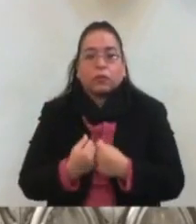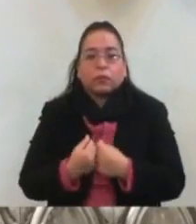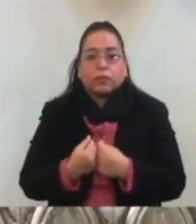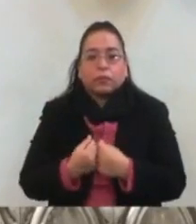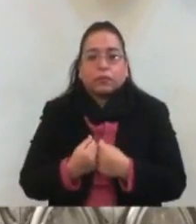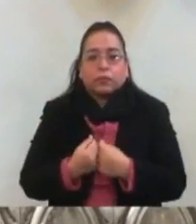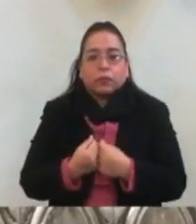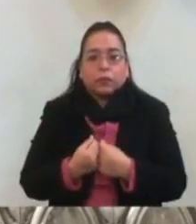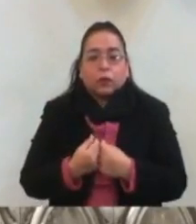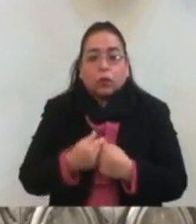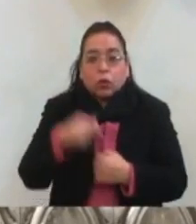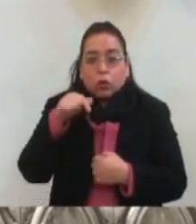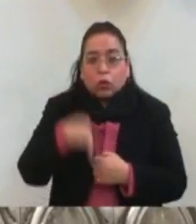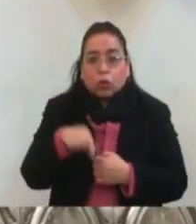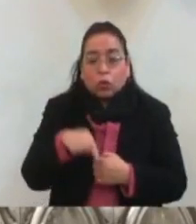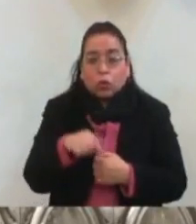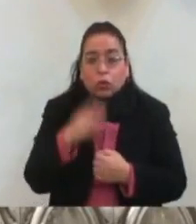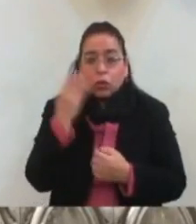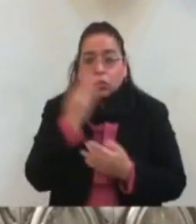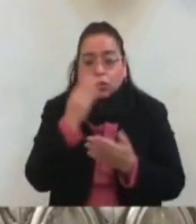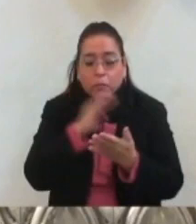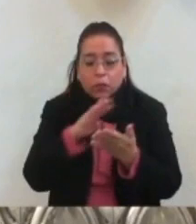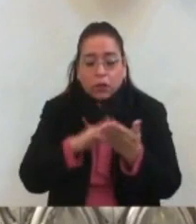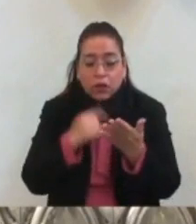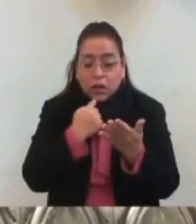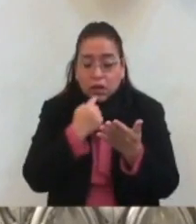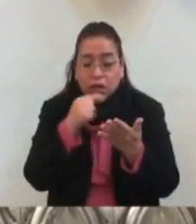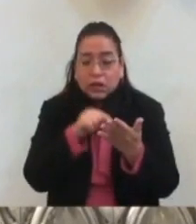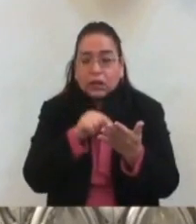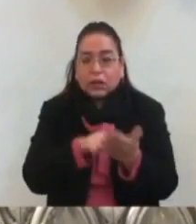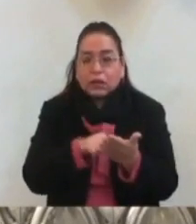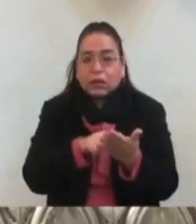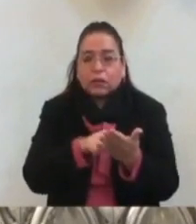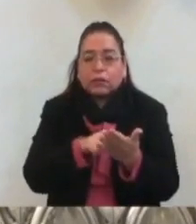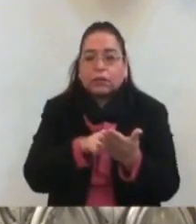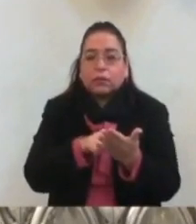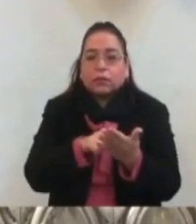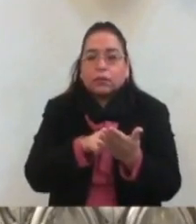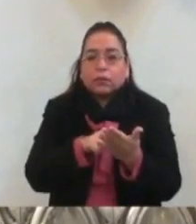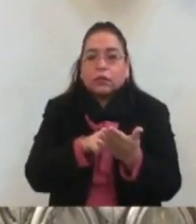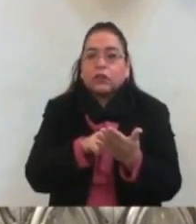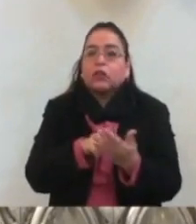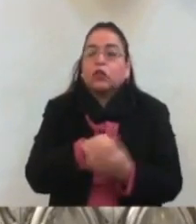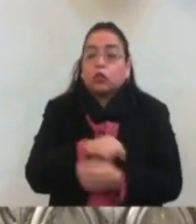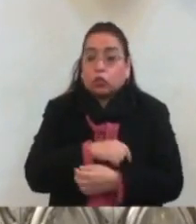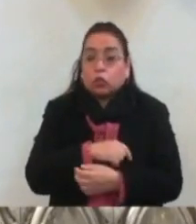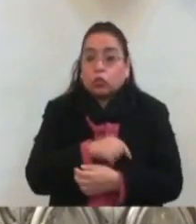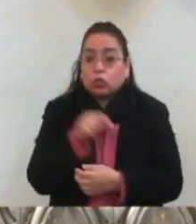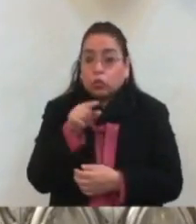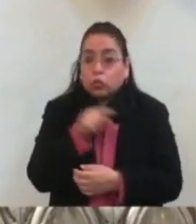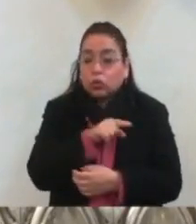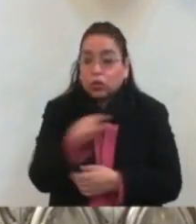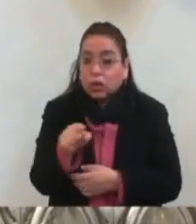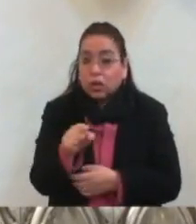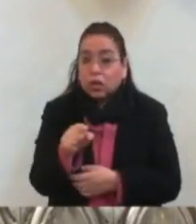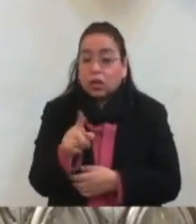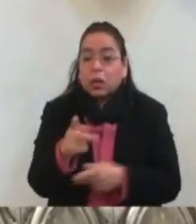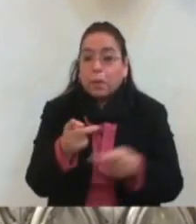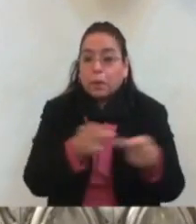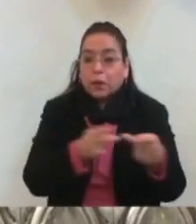la palabra del señor el profeta preparen el camino del